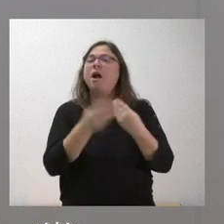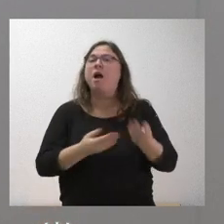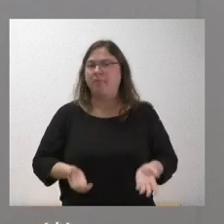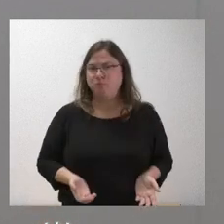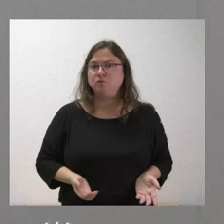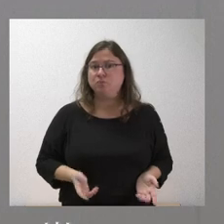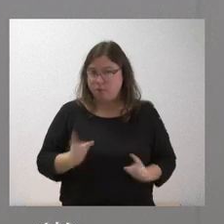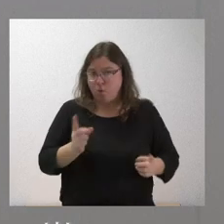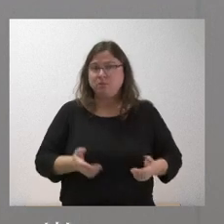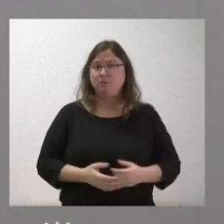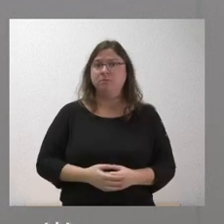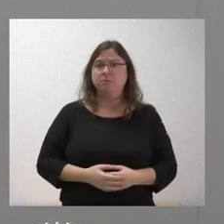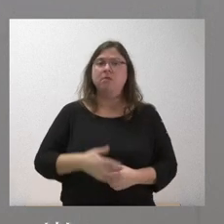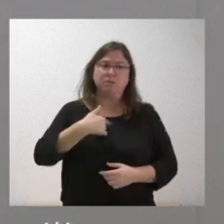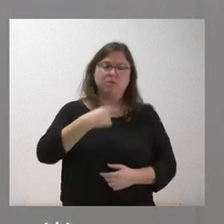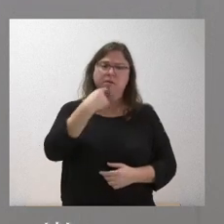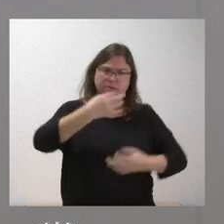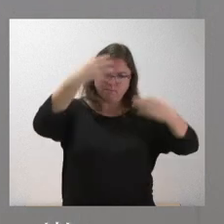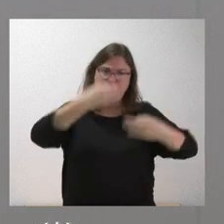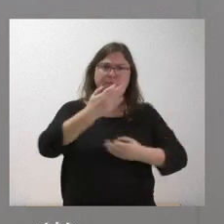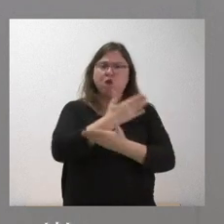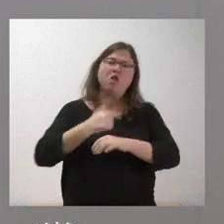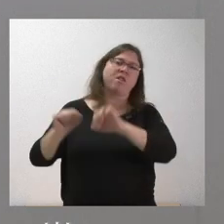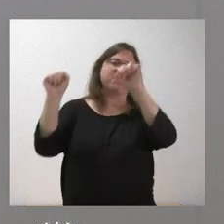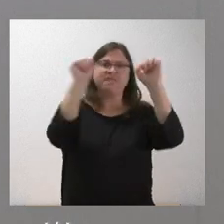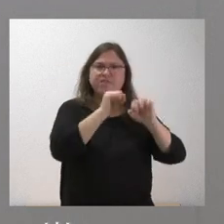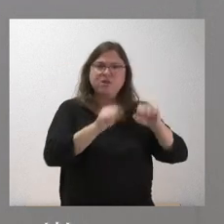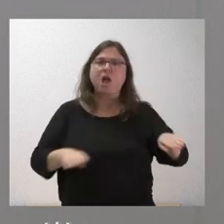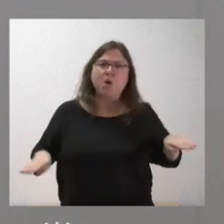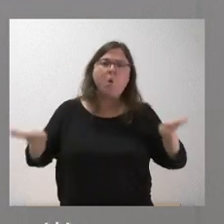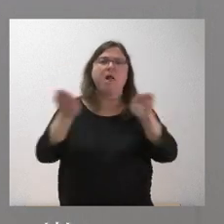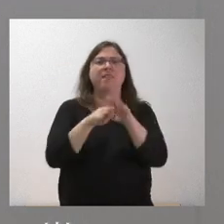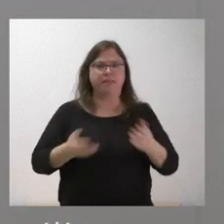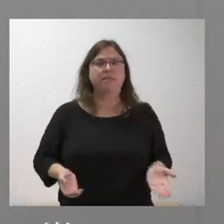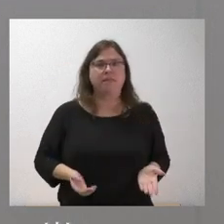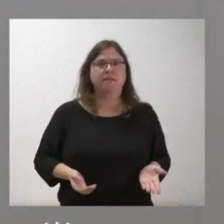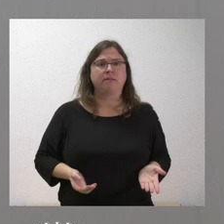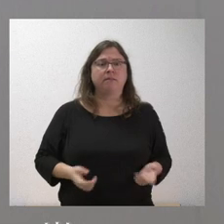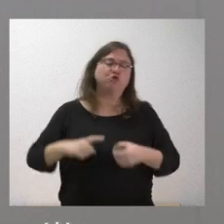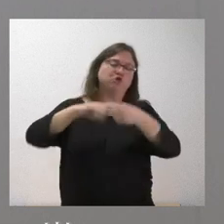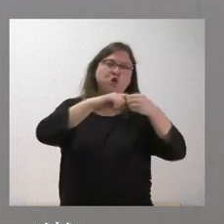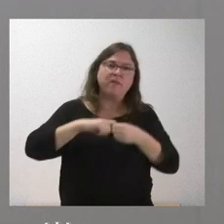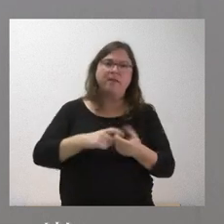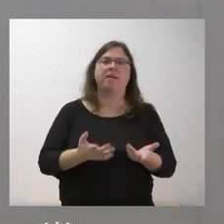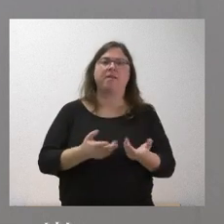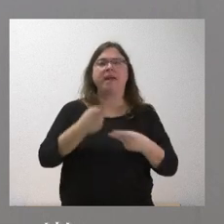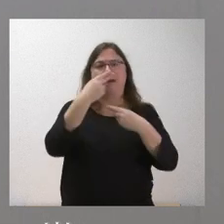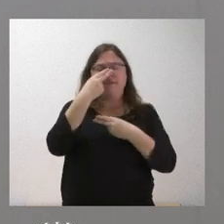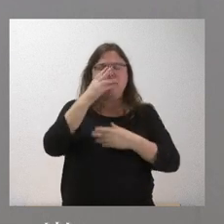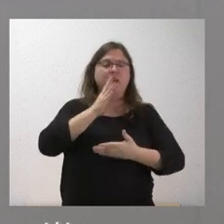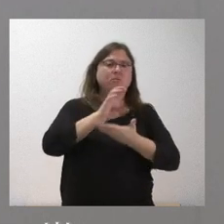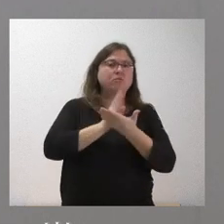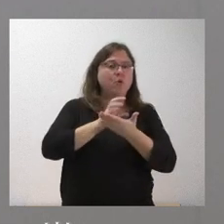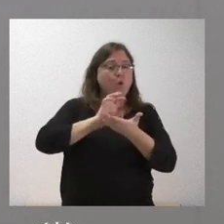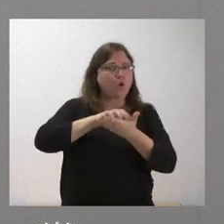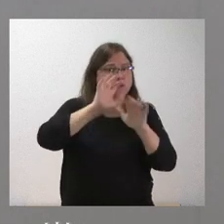no tenemos que decir claramente que vamos a defender la igualdad que vamos a defender la solidaridad que vamos a defender los intereses de Castilla y león es que lo